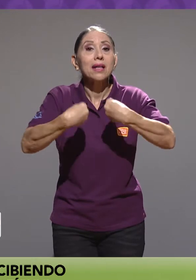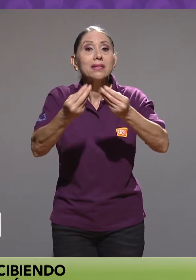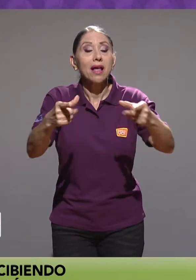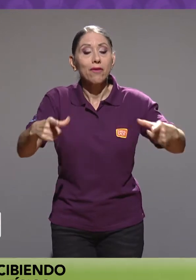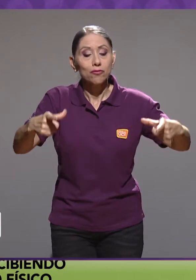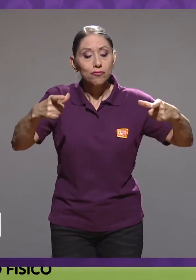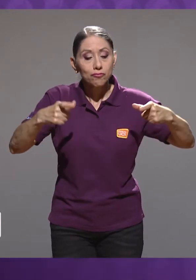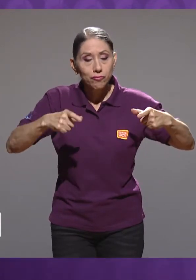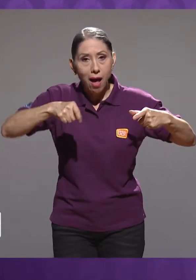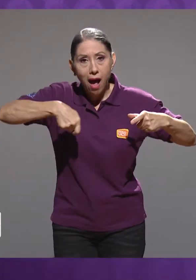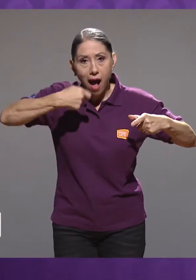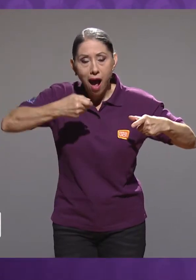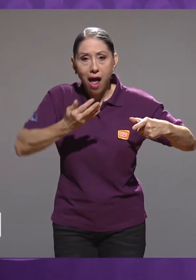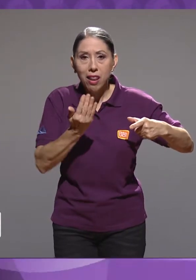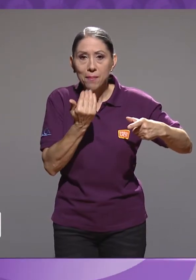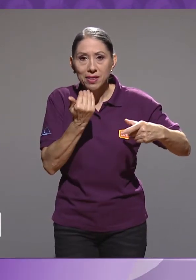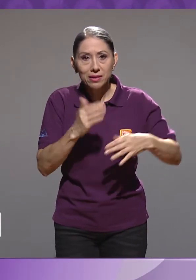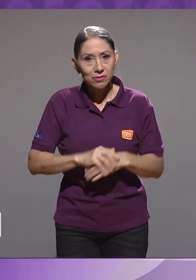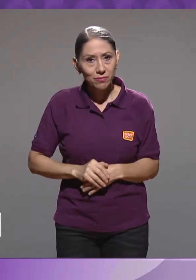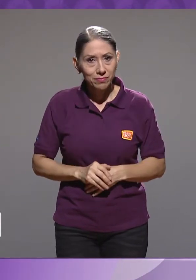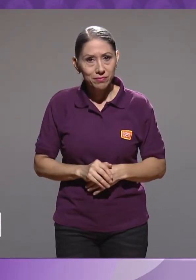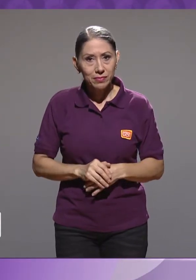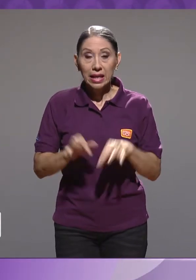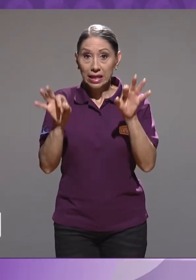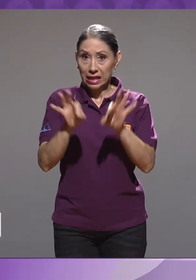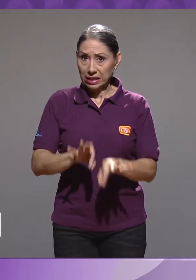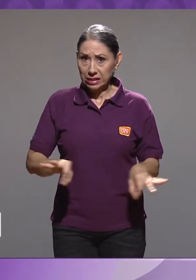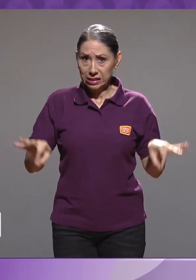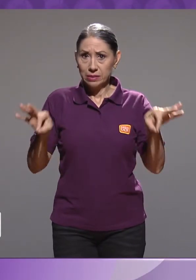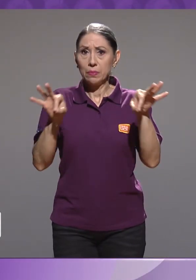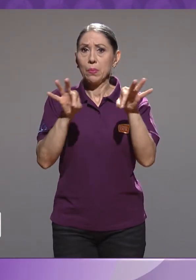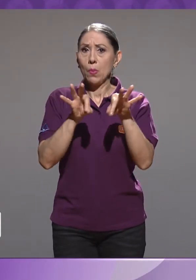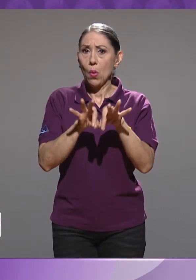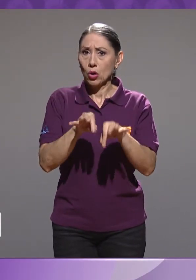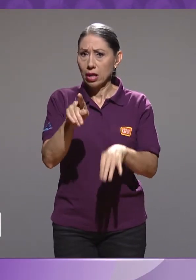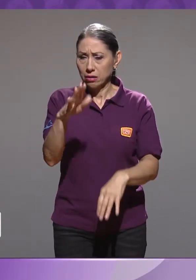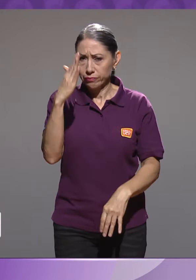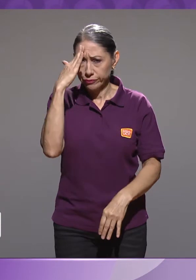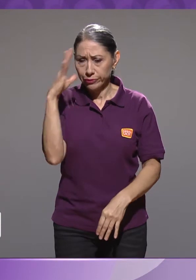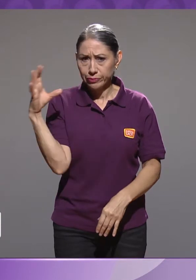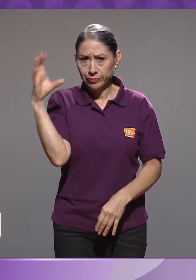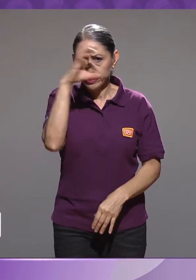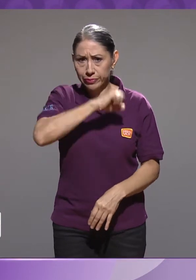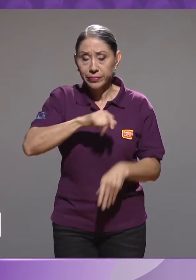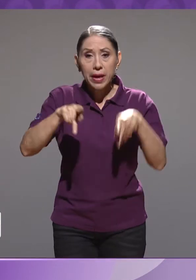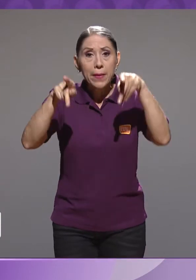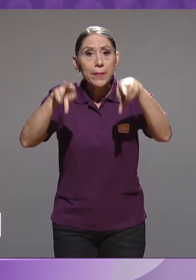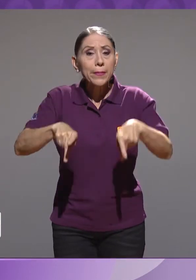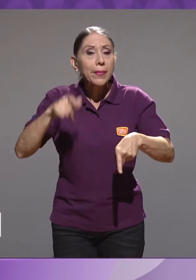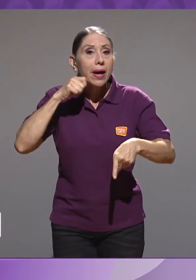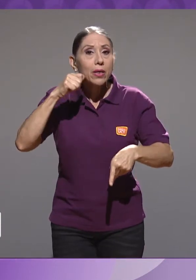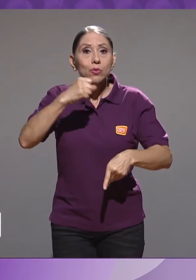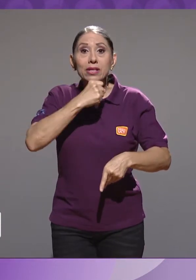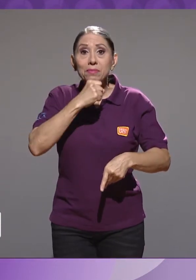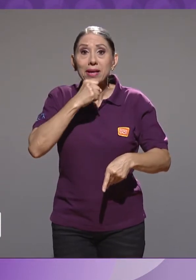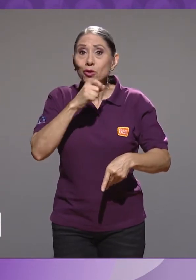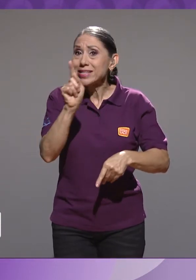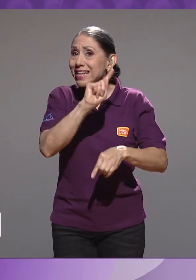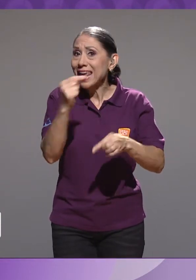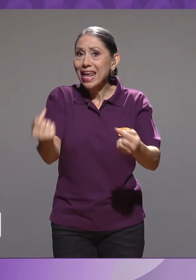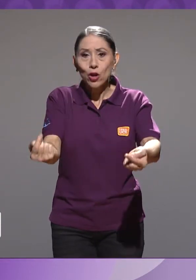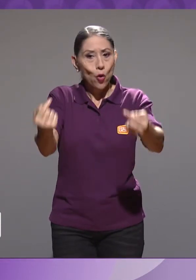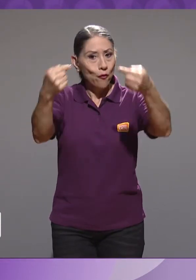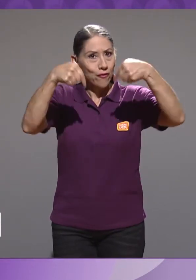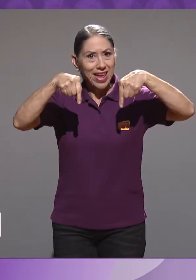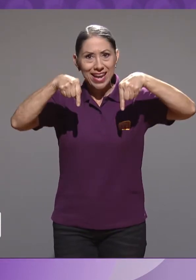recibían la alimentación. Es importante hacer notar que los adultos mayores que no vienen